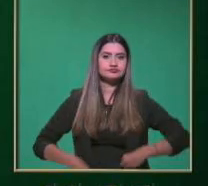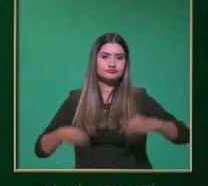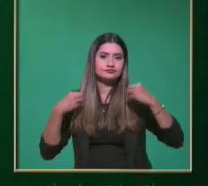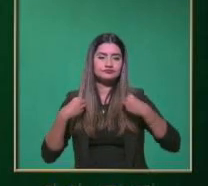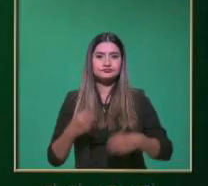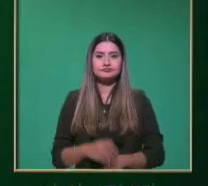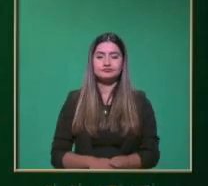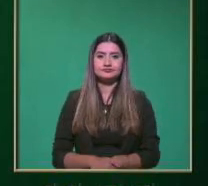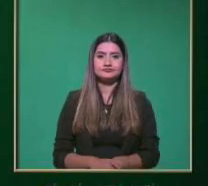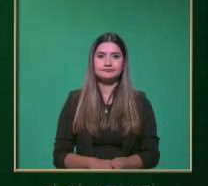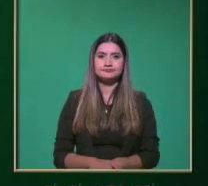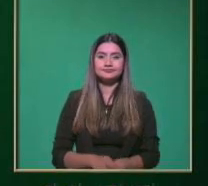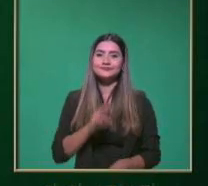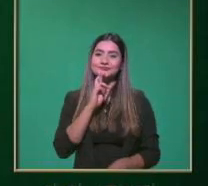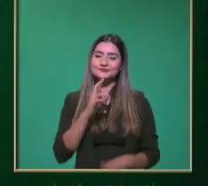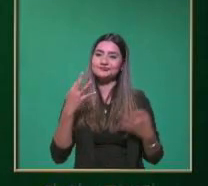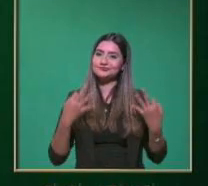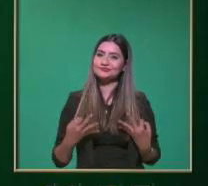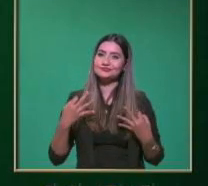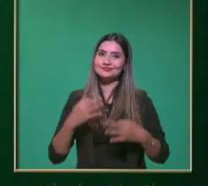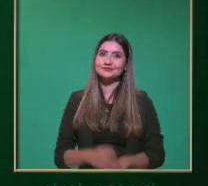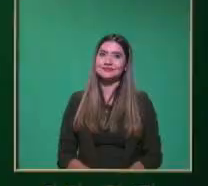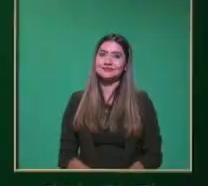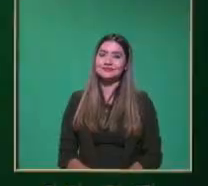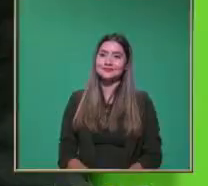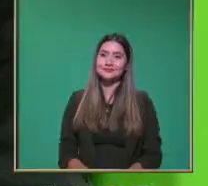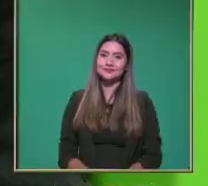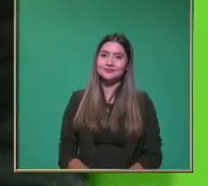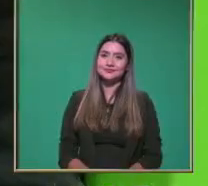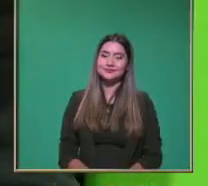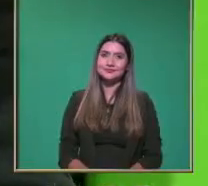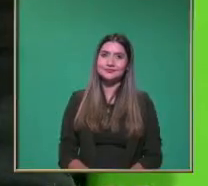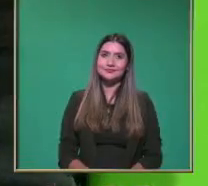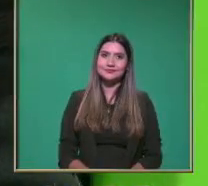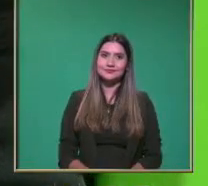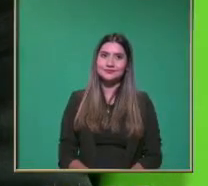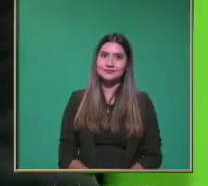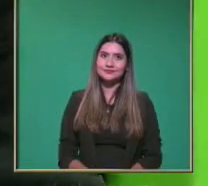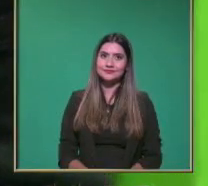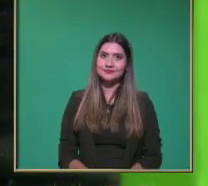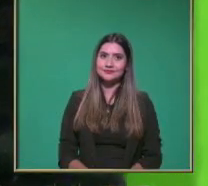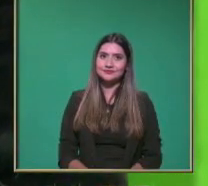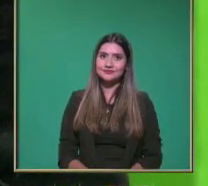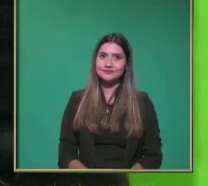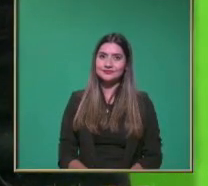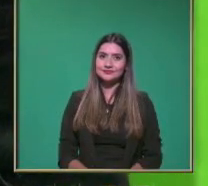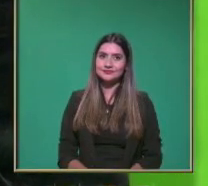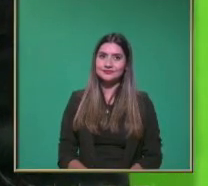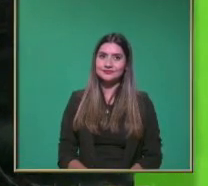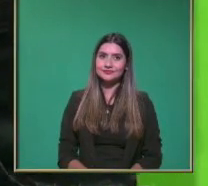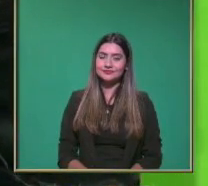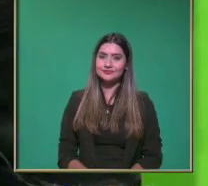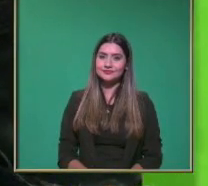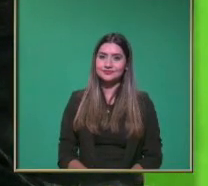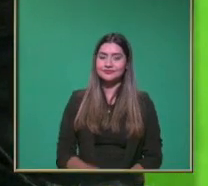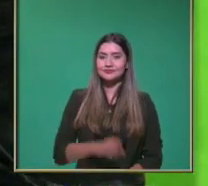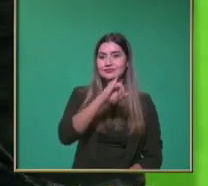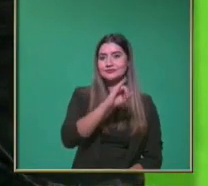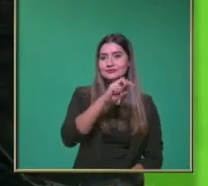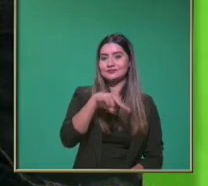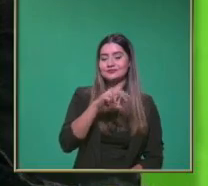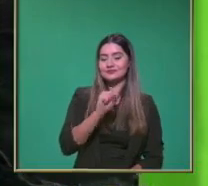la respuesta. Así es, aquí lo tengo. ¿Cuál es? ¿Qué dijimos que necesitamos para armar algún producto? El instructivo.